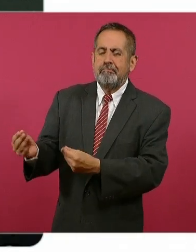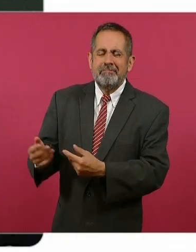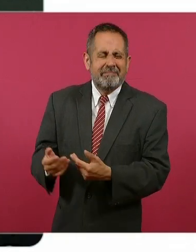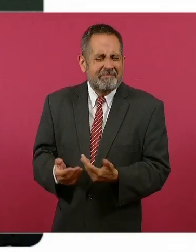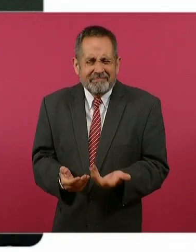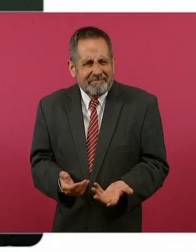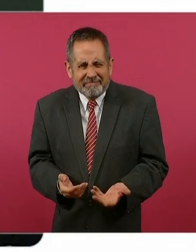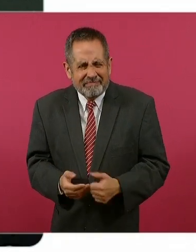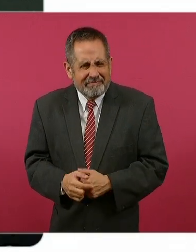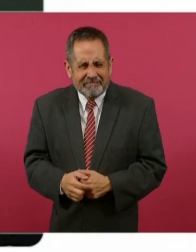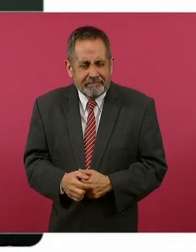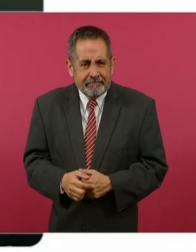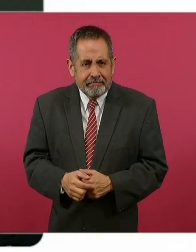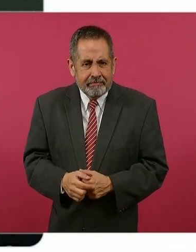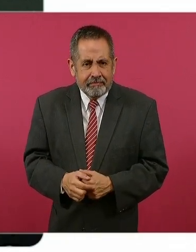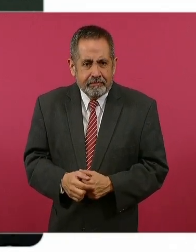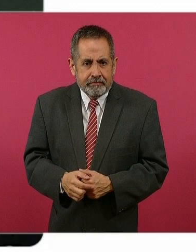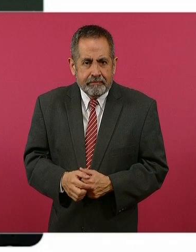La idea que lo animó